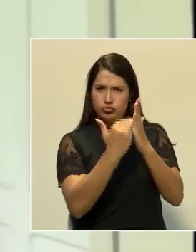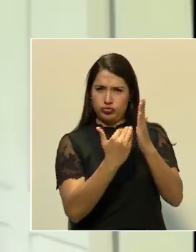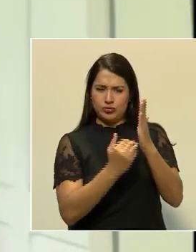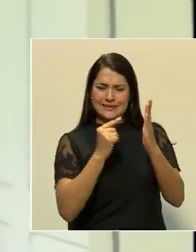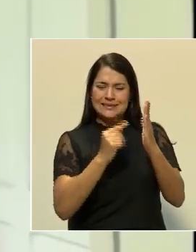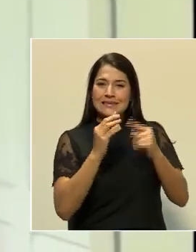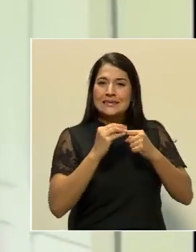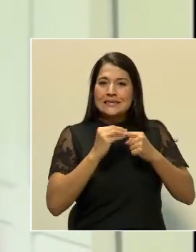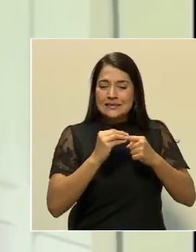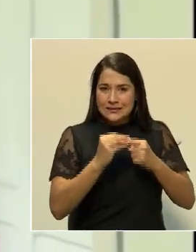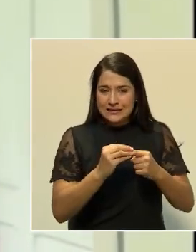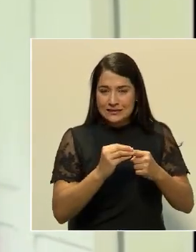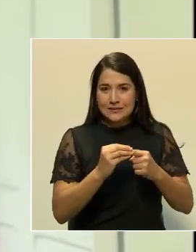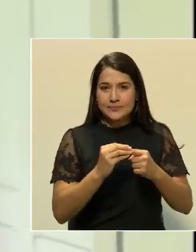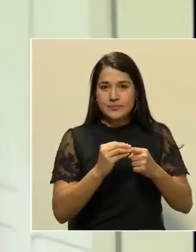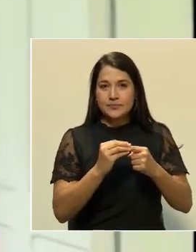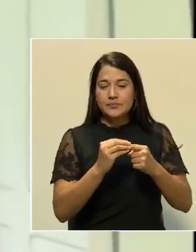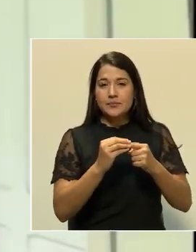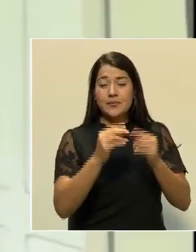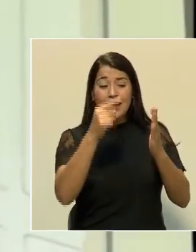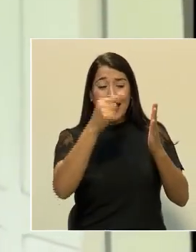aquellos que sean